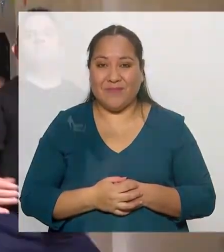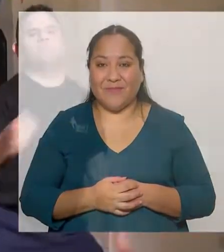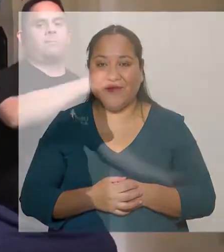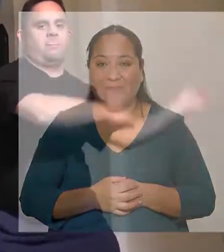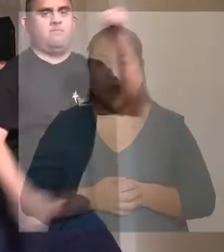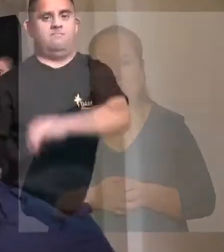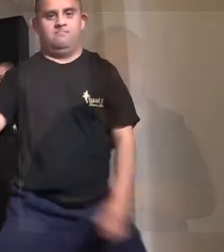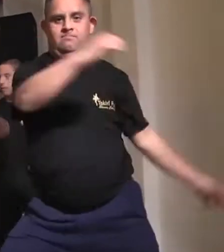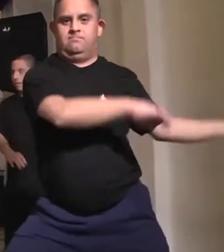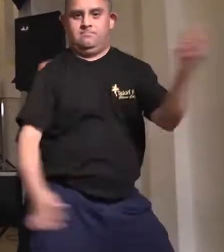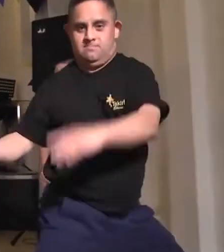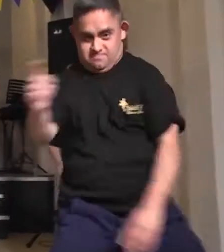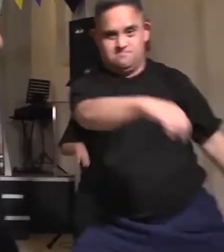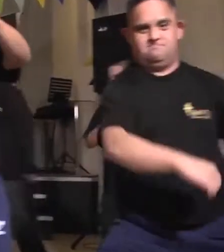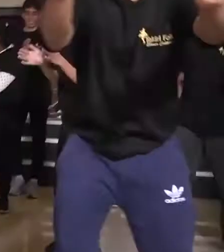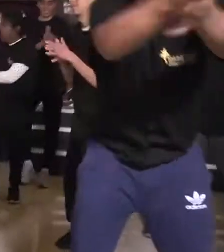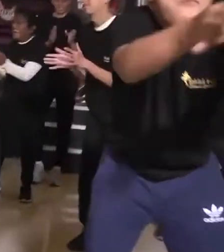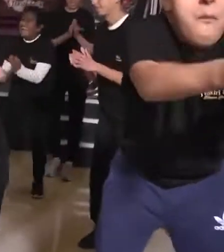coma.